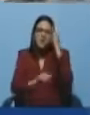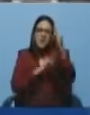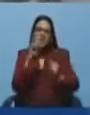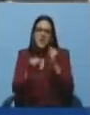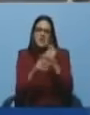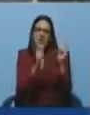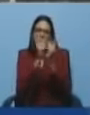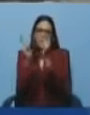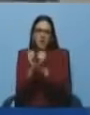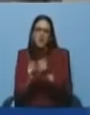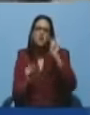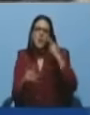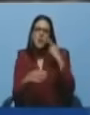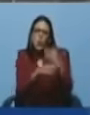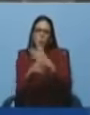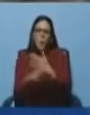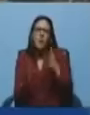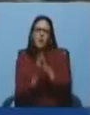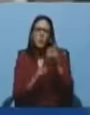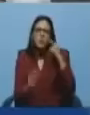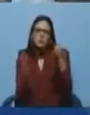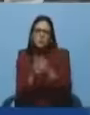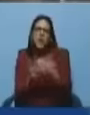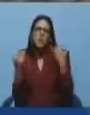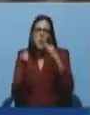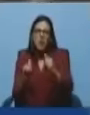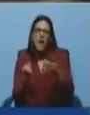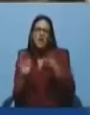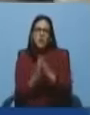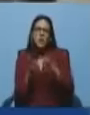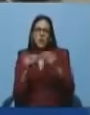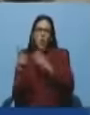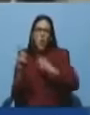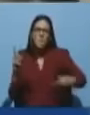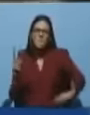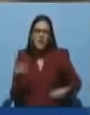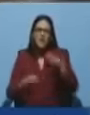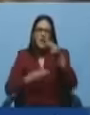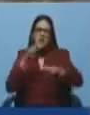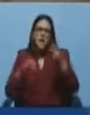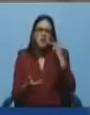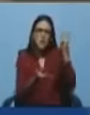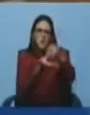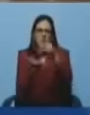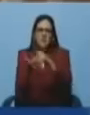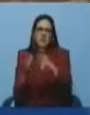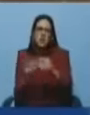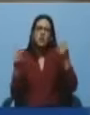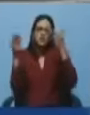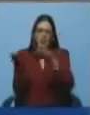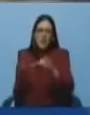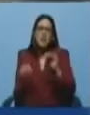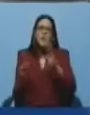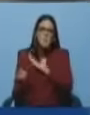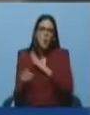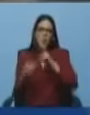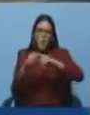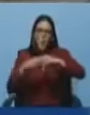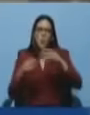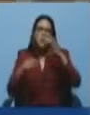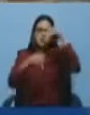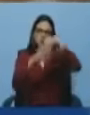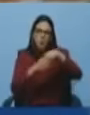internacional. Además, compartir el impacto que han tenido los presidentes que se han hecho presentes acá, miembros de los